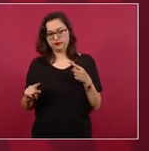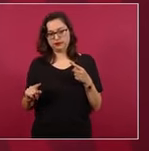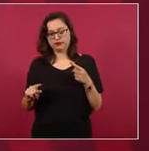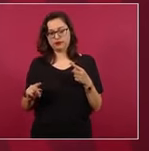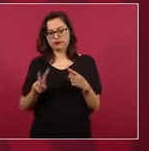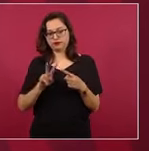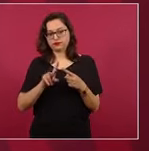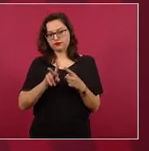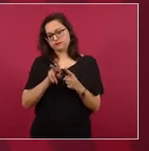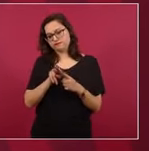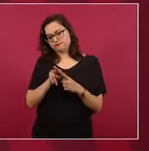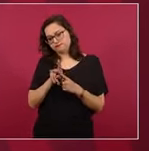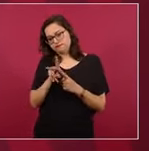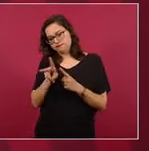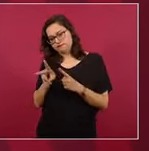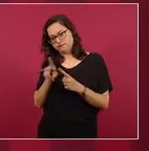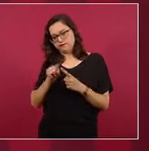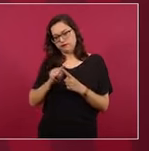Talangmul,